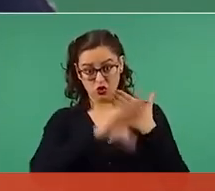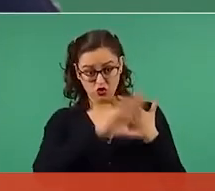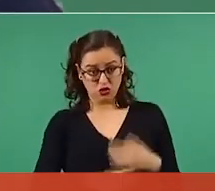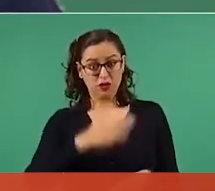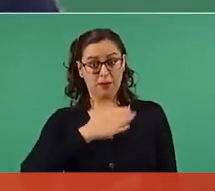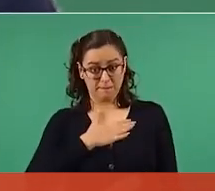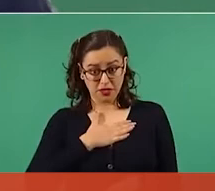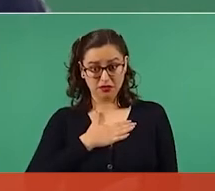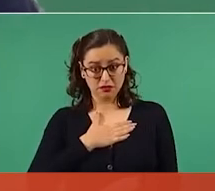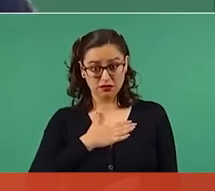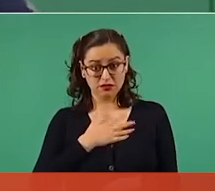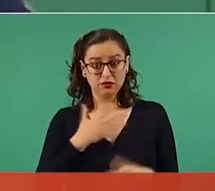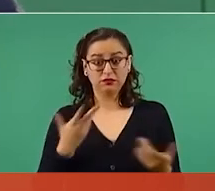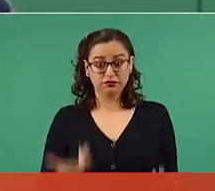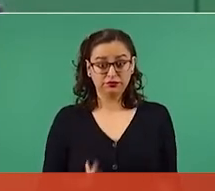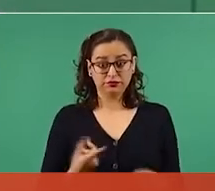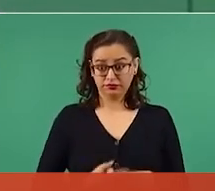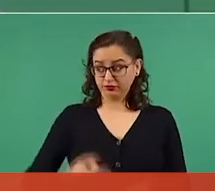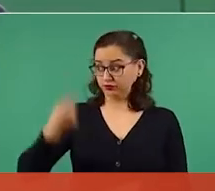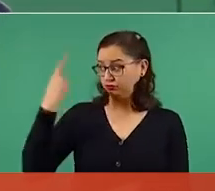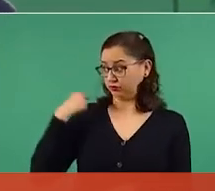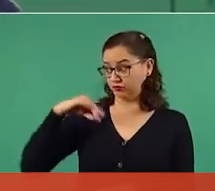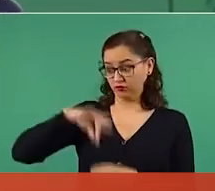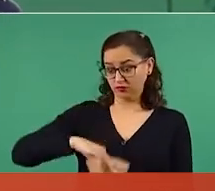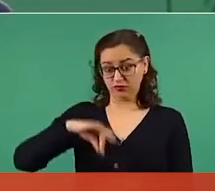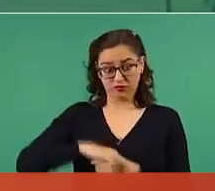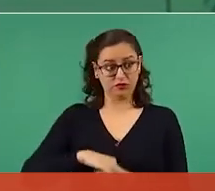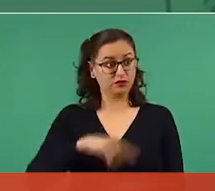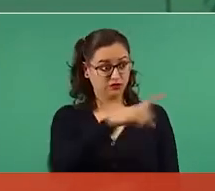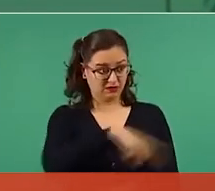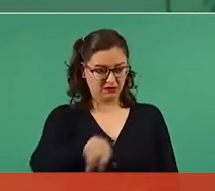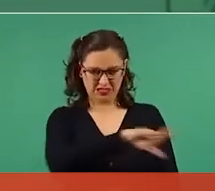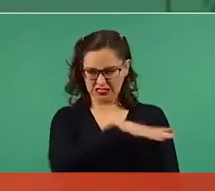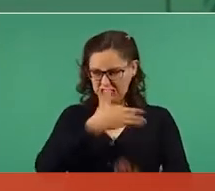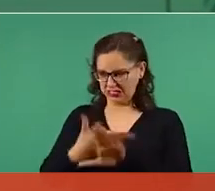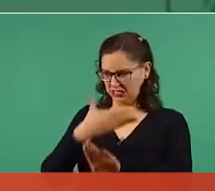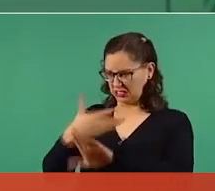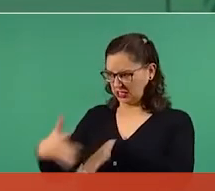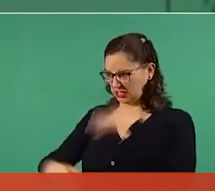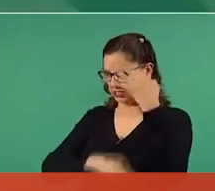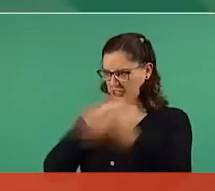elección, con todos sus medios,